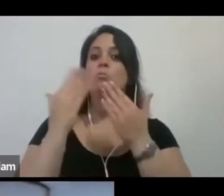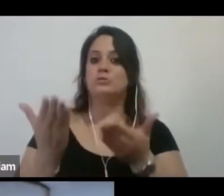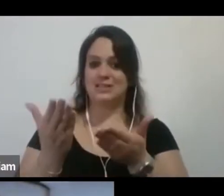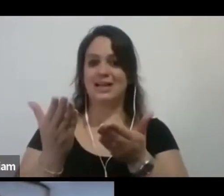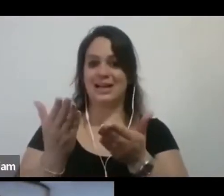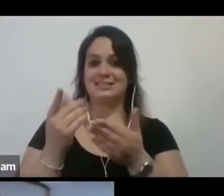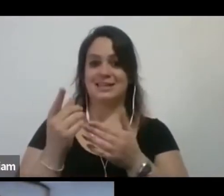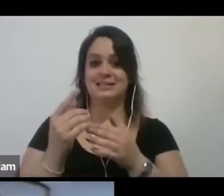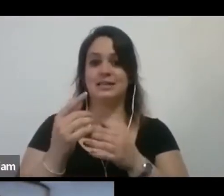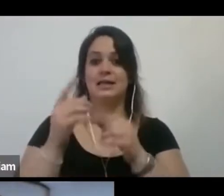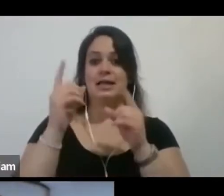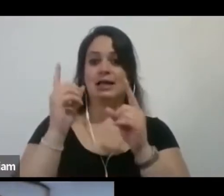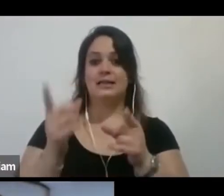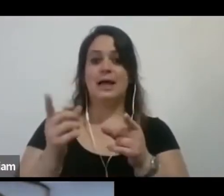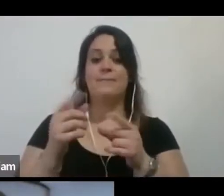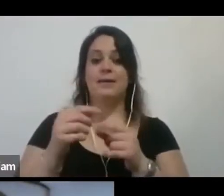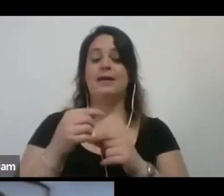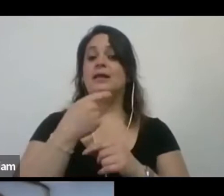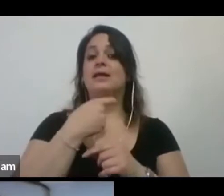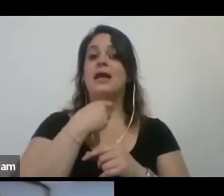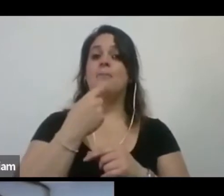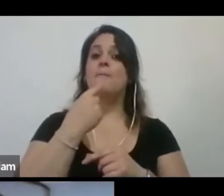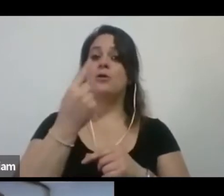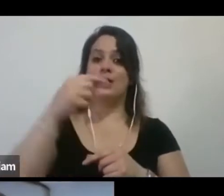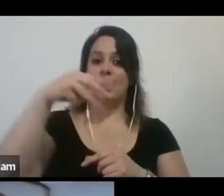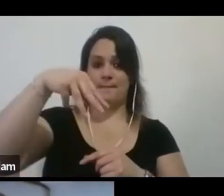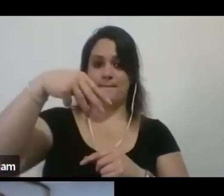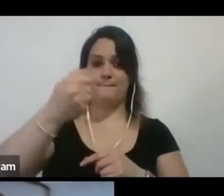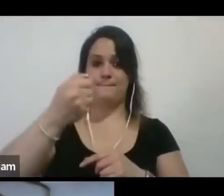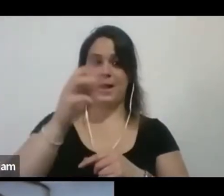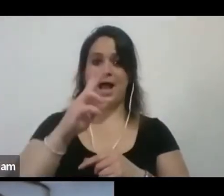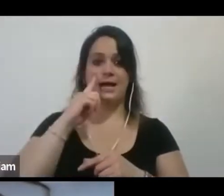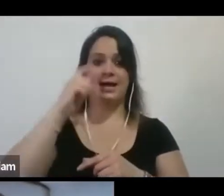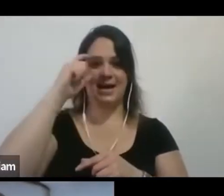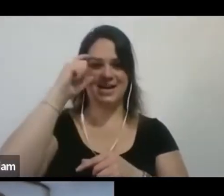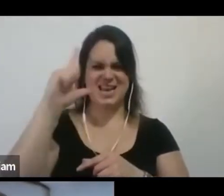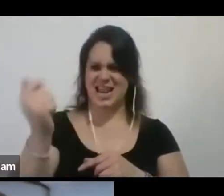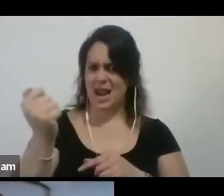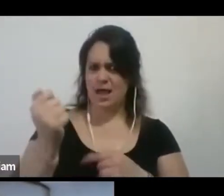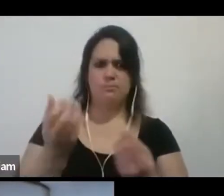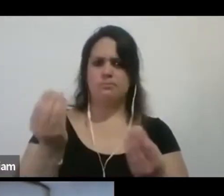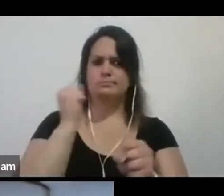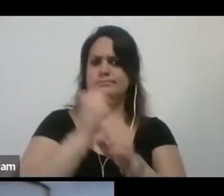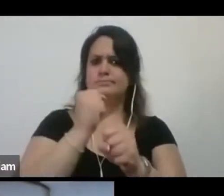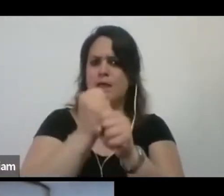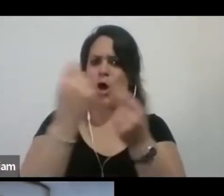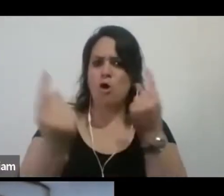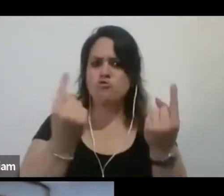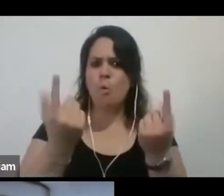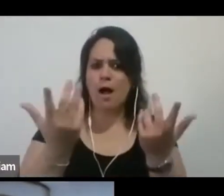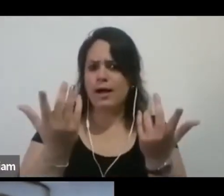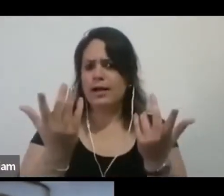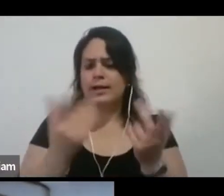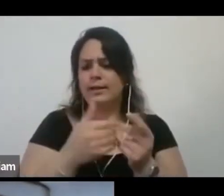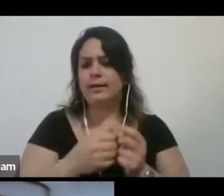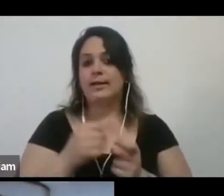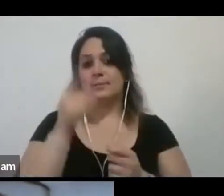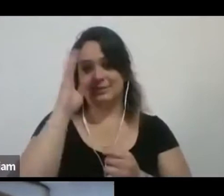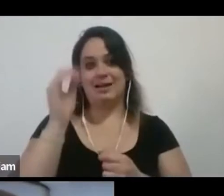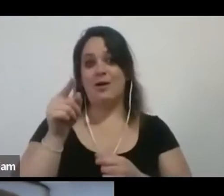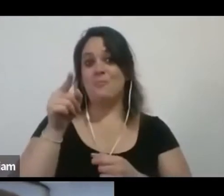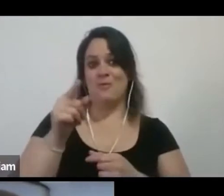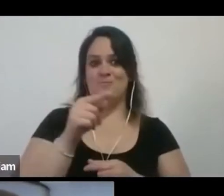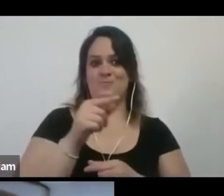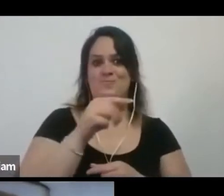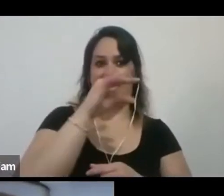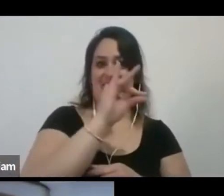consultarle a Mariela que contara cuál es su experiencia, cuál es su profesión. Porque vos nos comentás que vos sos licenciada